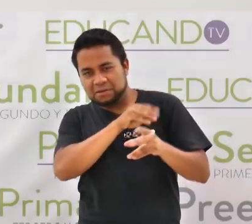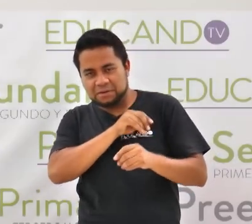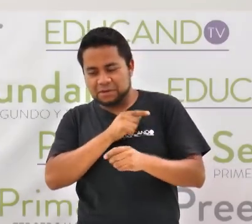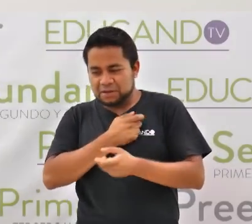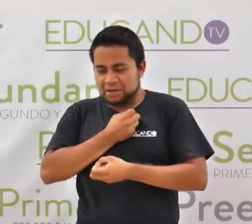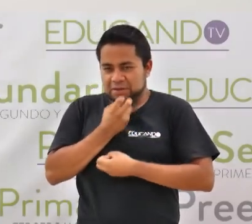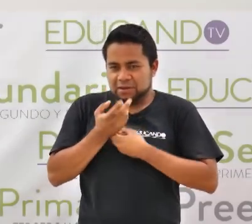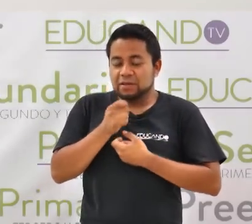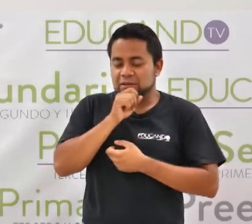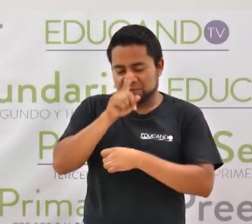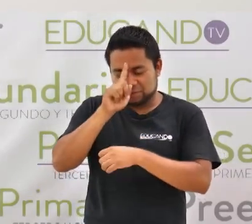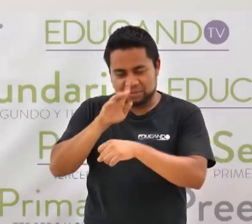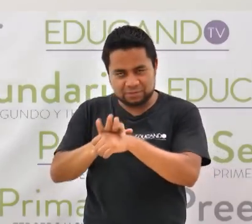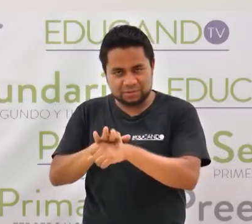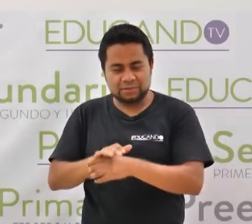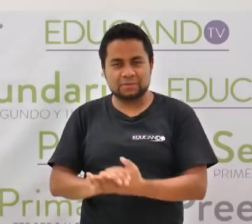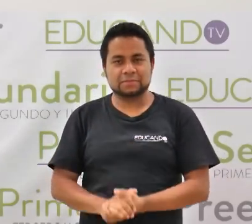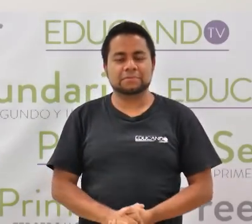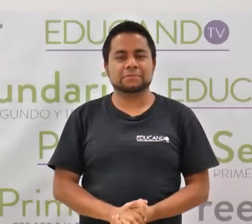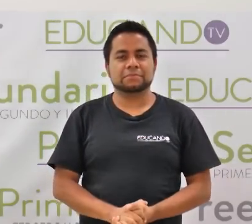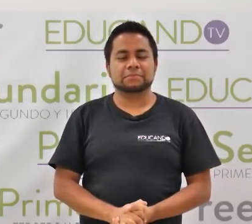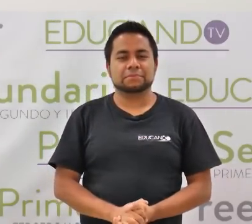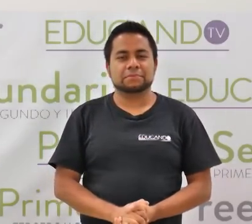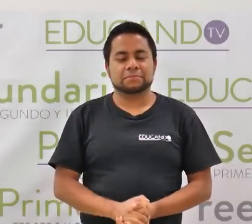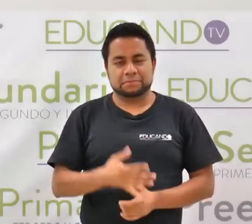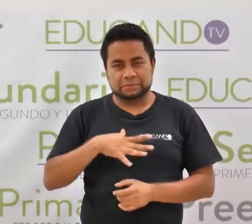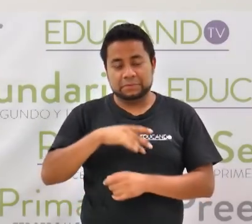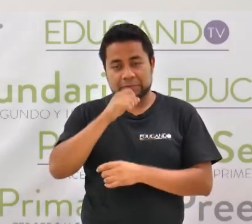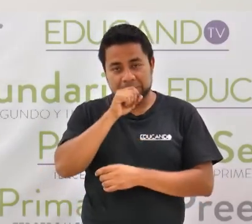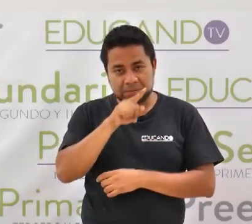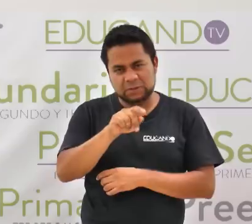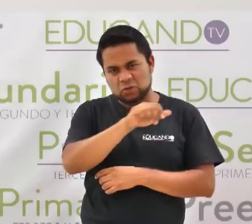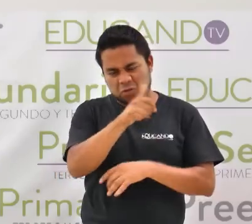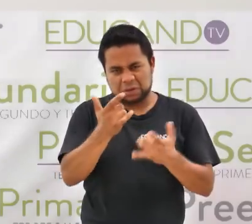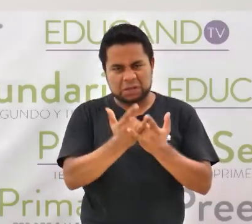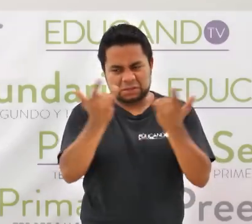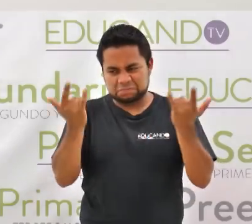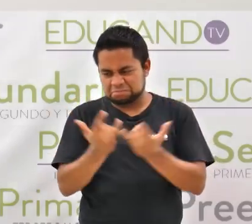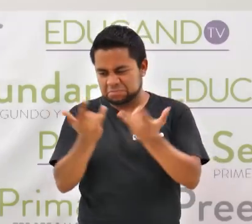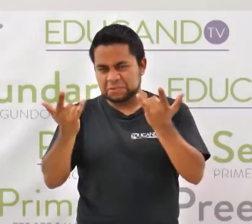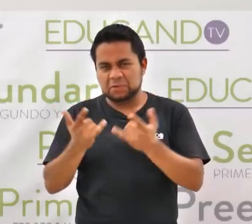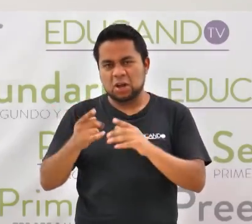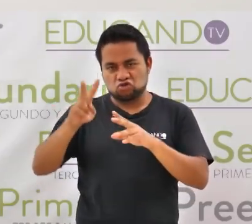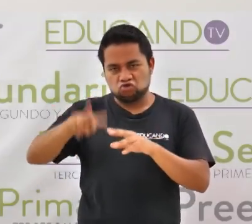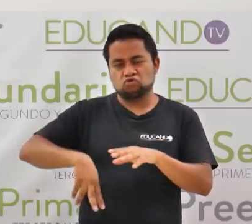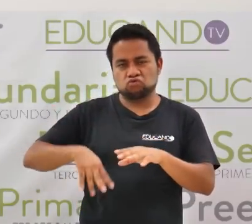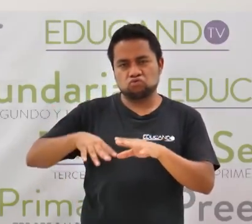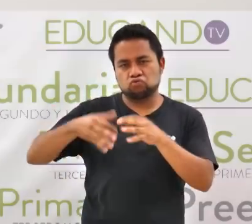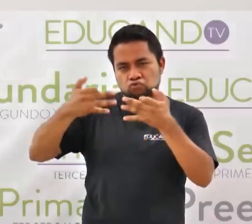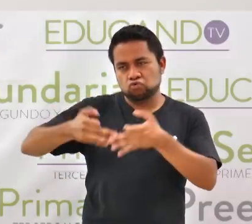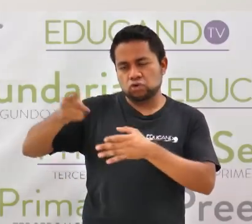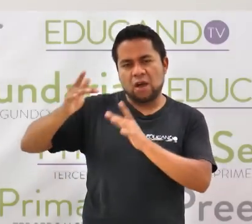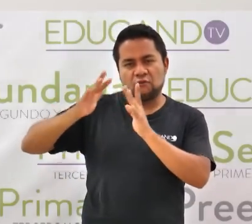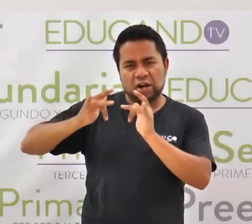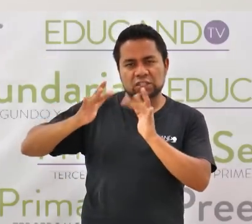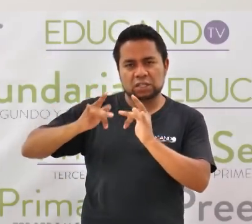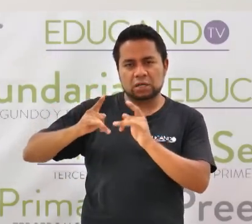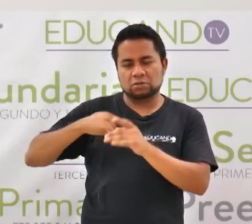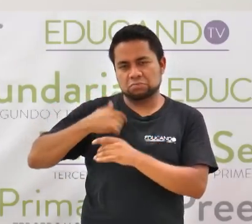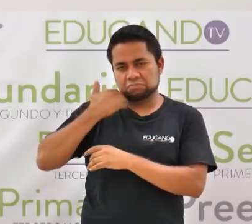y entonces también se las recomiendo. Y hay un par de historietas francesas que también les